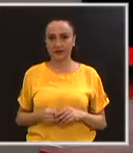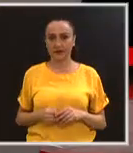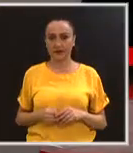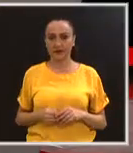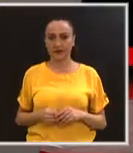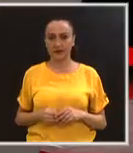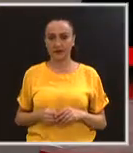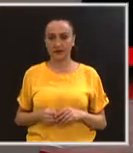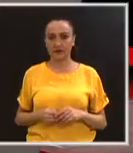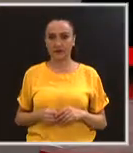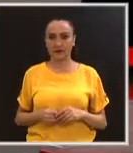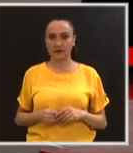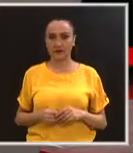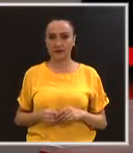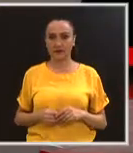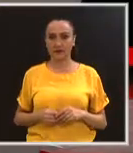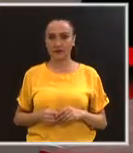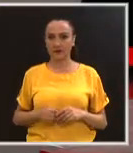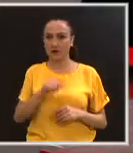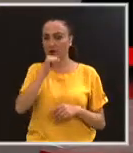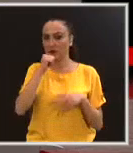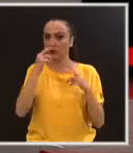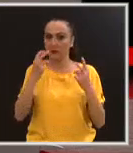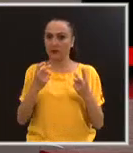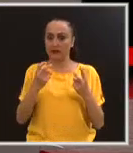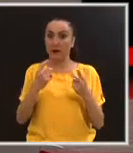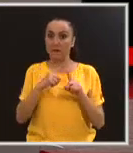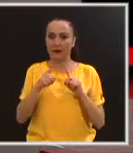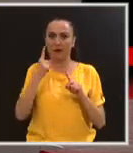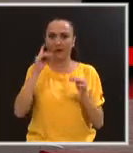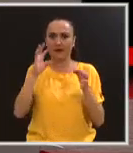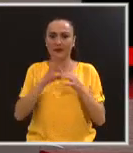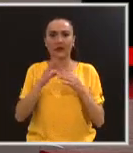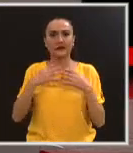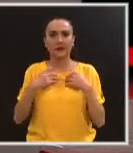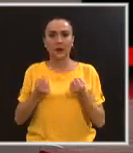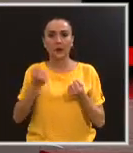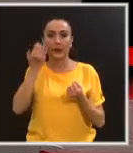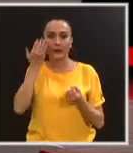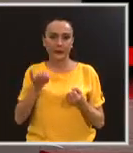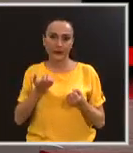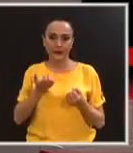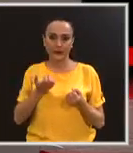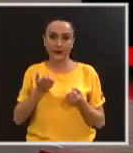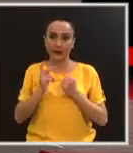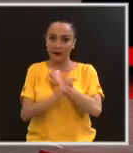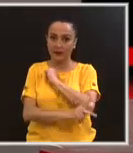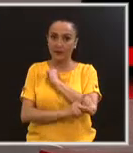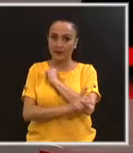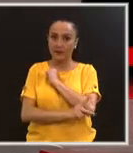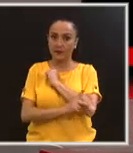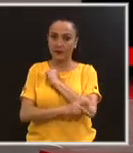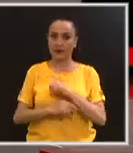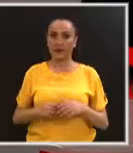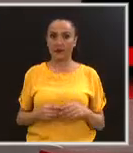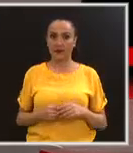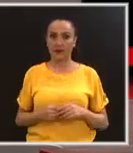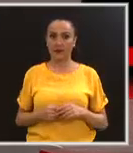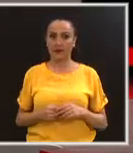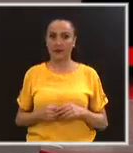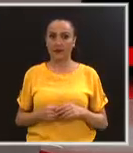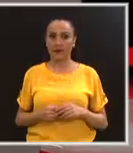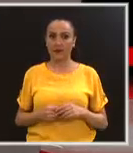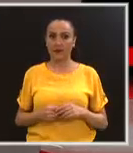espera bueno y vamos a a otros temas pero que tienen que ver con la salud Porque el país estaría eh